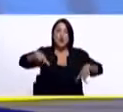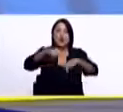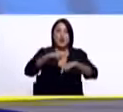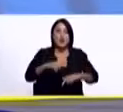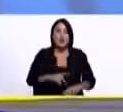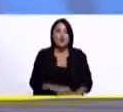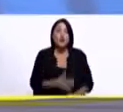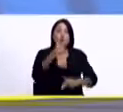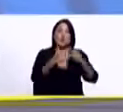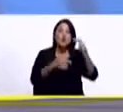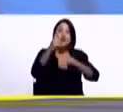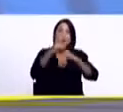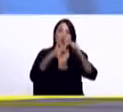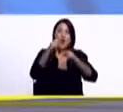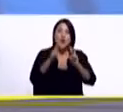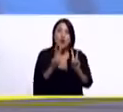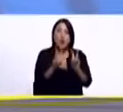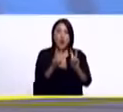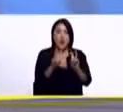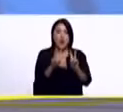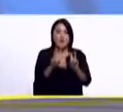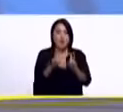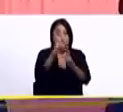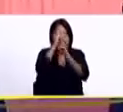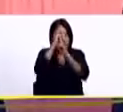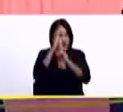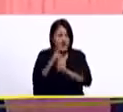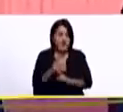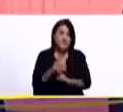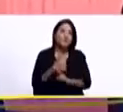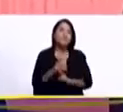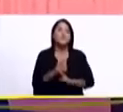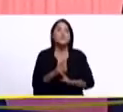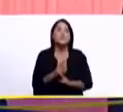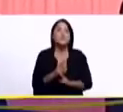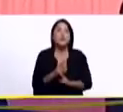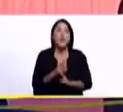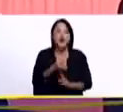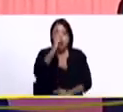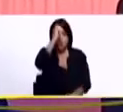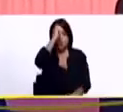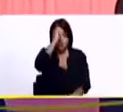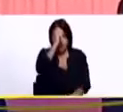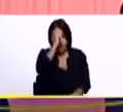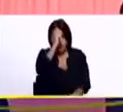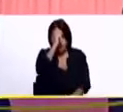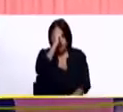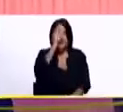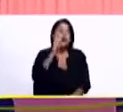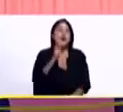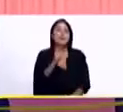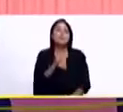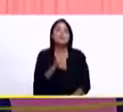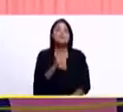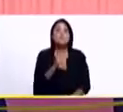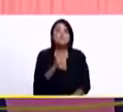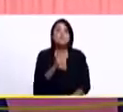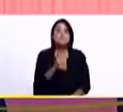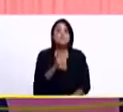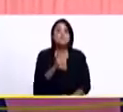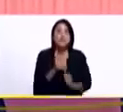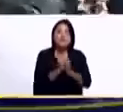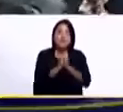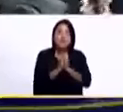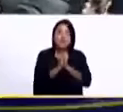se construyó totalmente nuevo en homenaje a José Gregorio Hernández, que ha sido hoy inaugurado para todo el pueblo